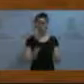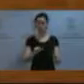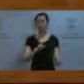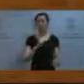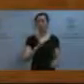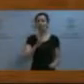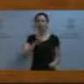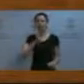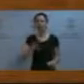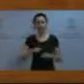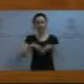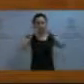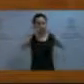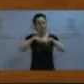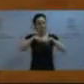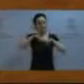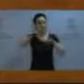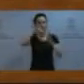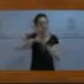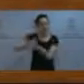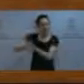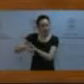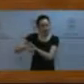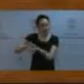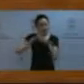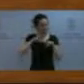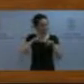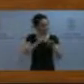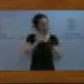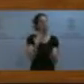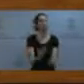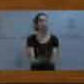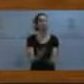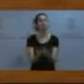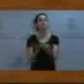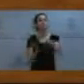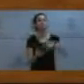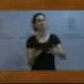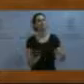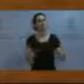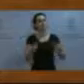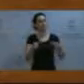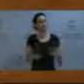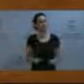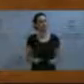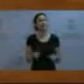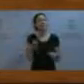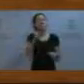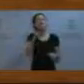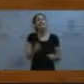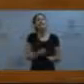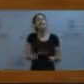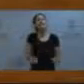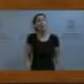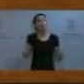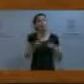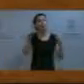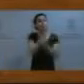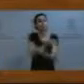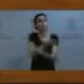una auditoría externa que investigue, compruebe y verifique las cuentas y el funcionamiento en los últimos 10